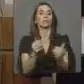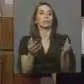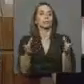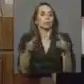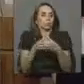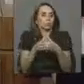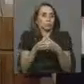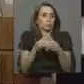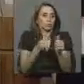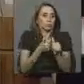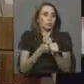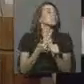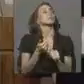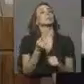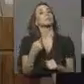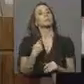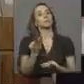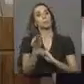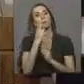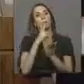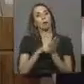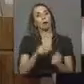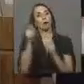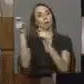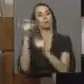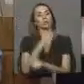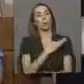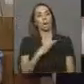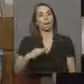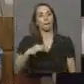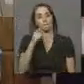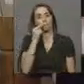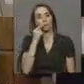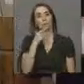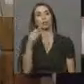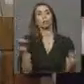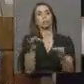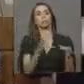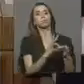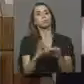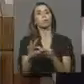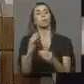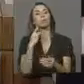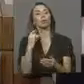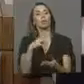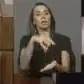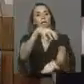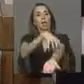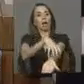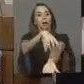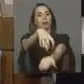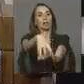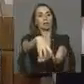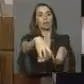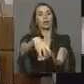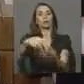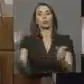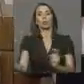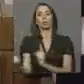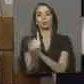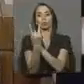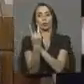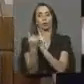un oficio al ministro para que justifique esta decisión, en particular de las regiones extremas, y espero que cuando nos juntemos a